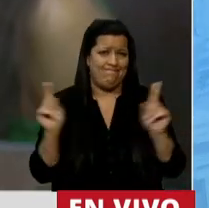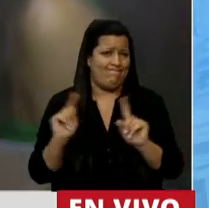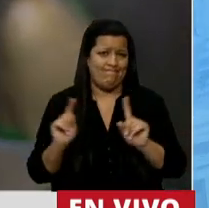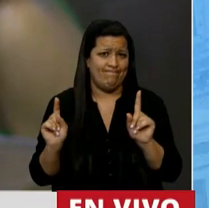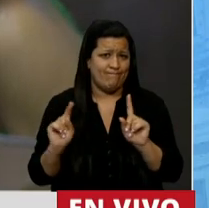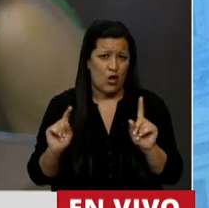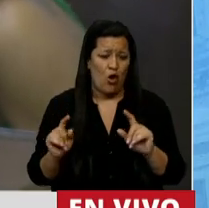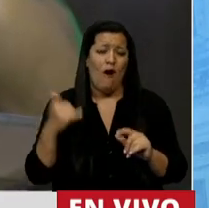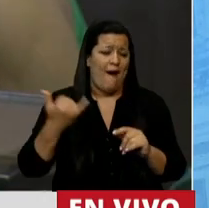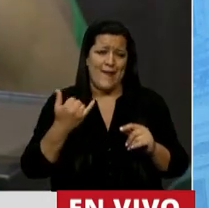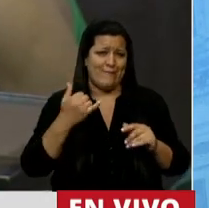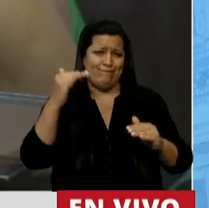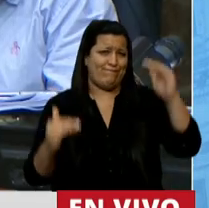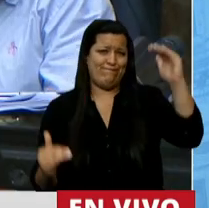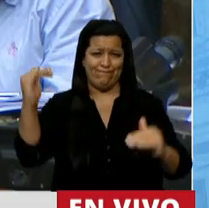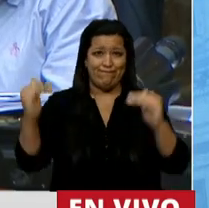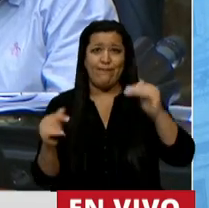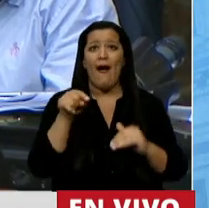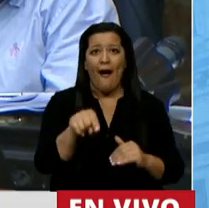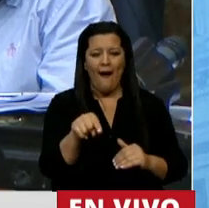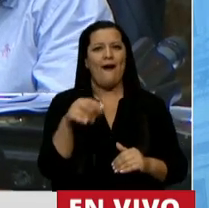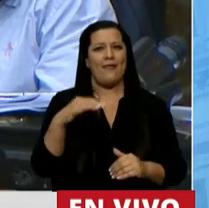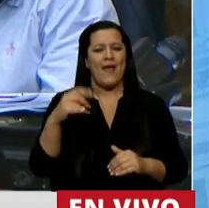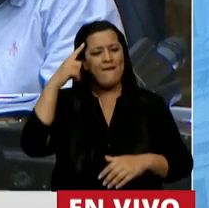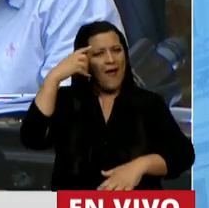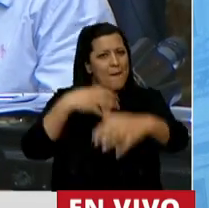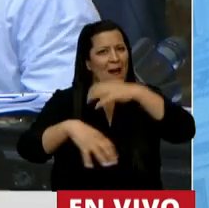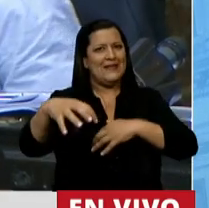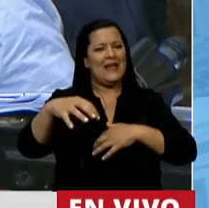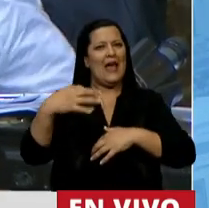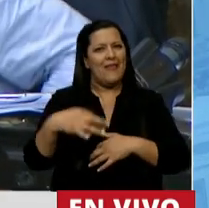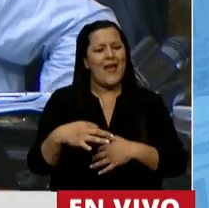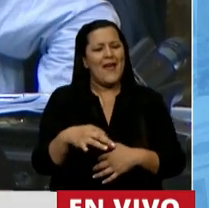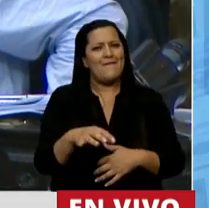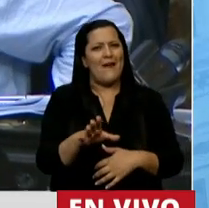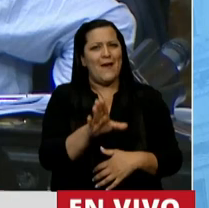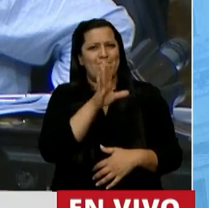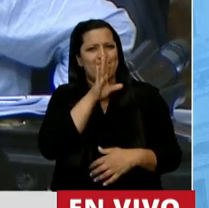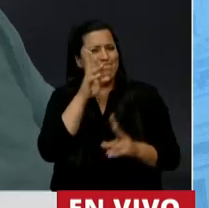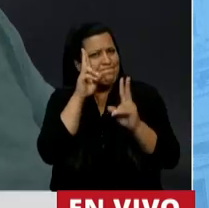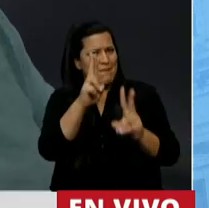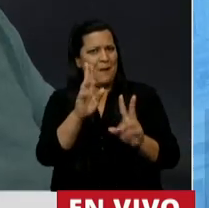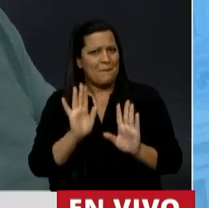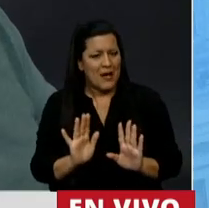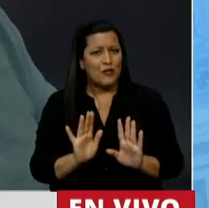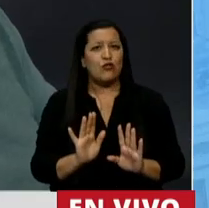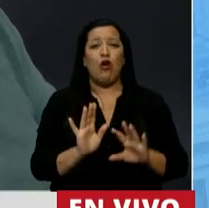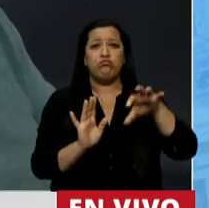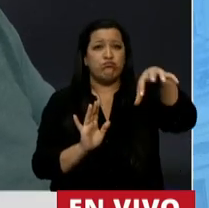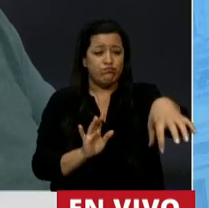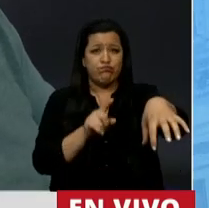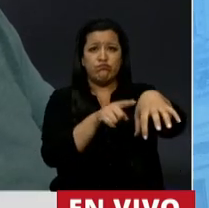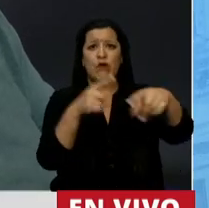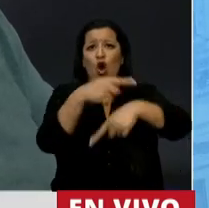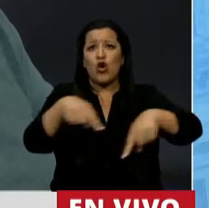¿no? Y ahí es cuando tenemos que tener empatía y tolerancia. Y entender que las convicciones de un sector no